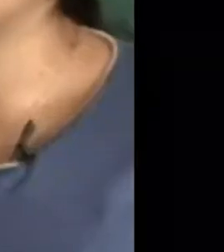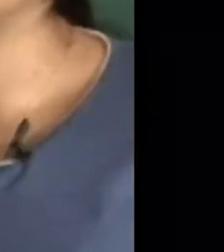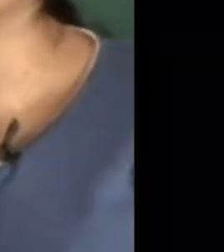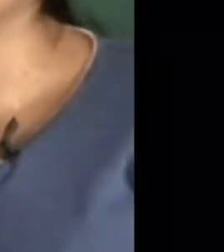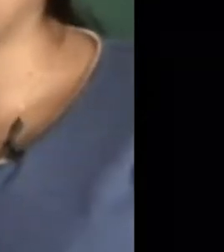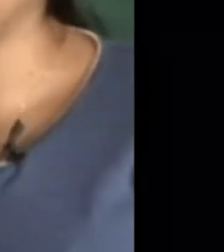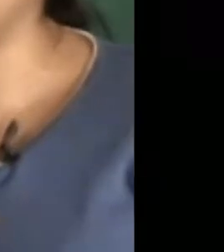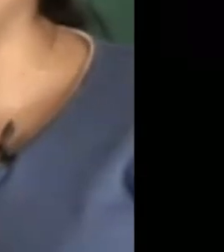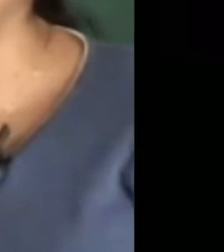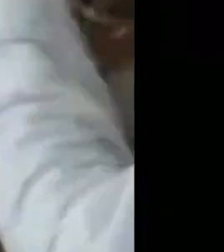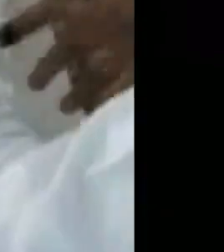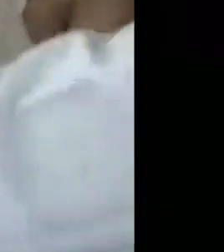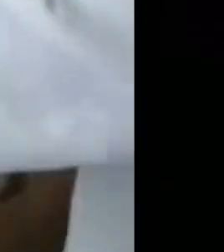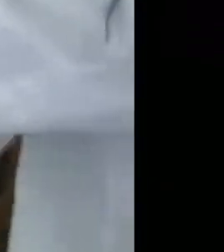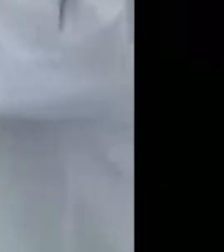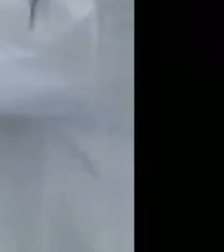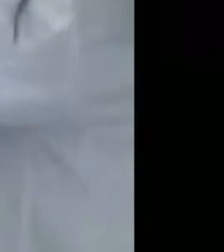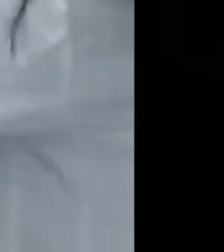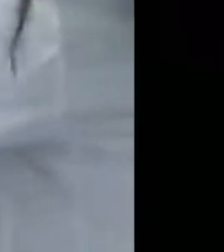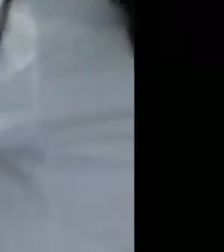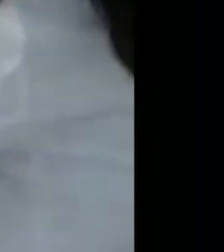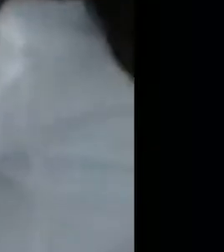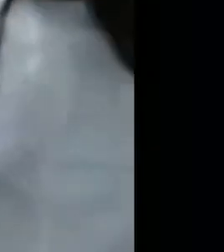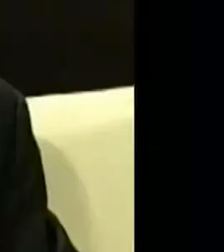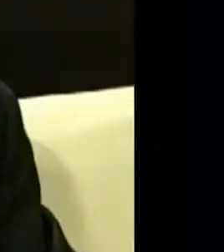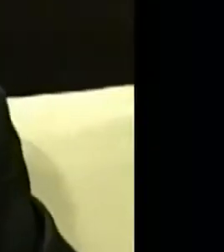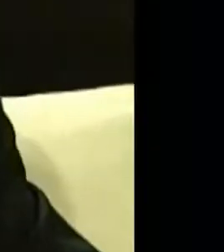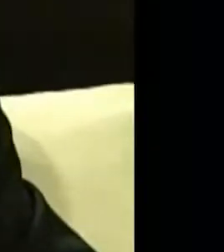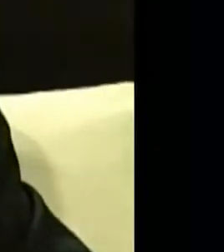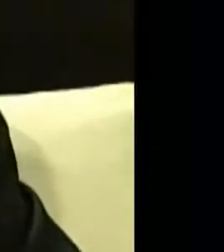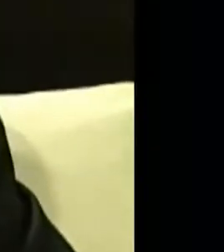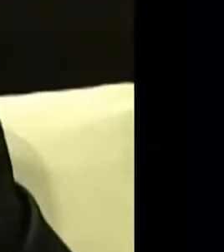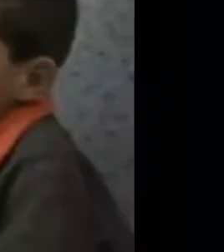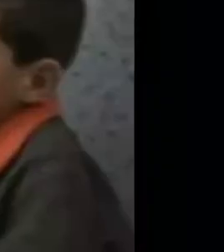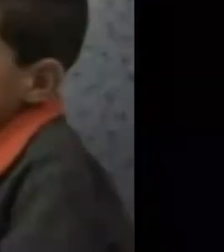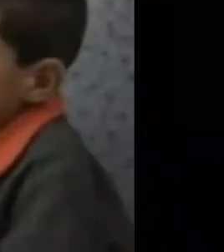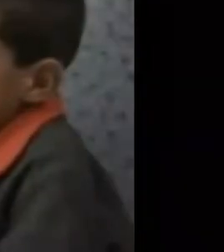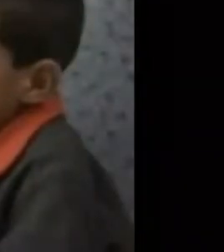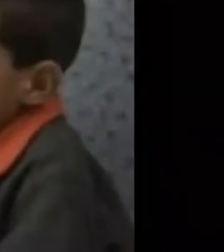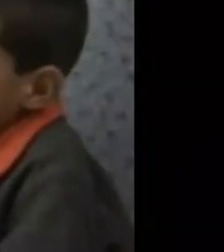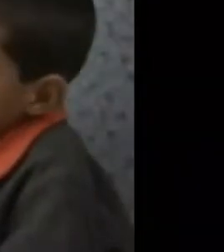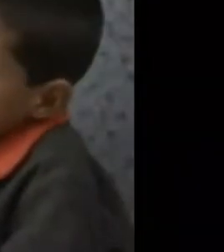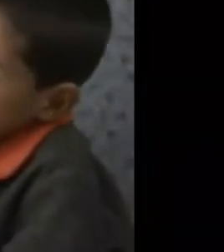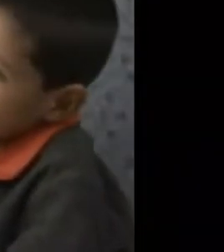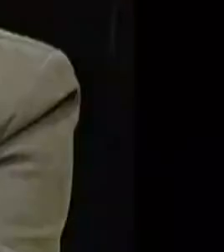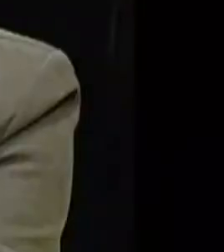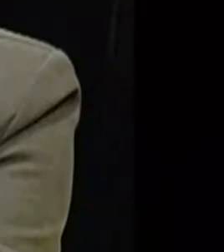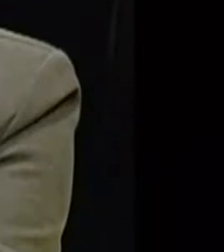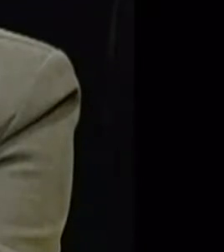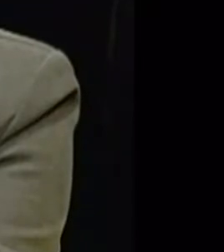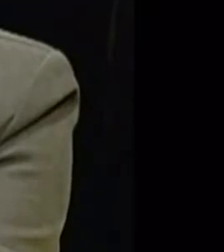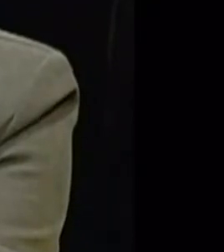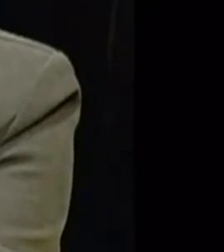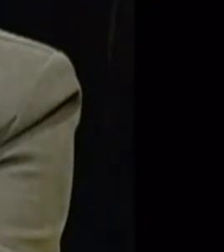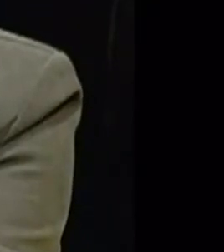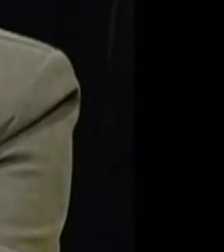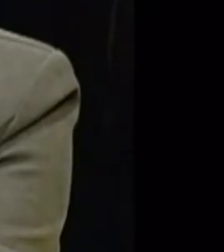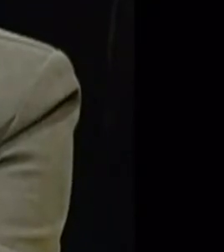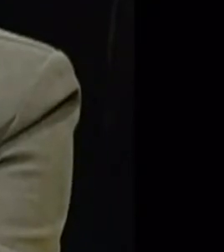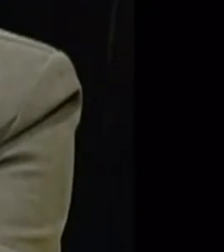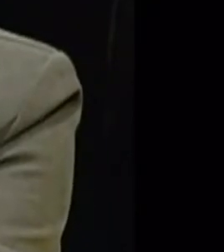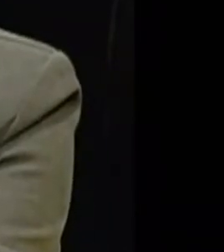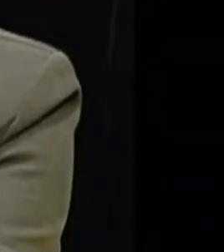Las enfermedades más simples y las más complejas desde un punto de vista práctico. ¿Cuándo serían señales para